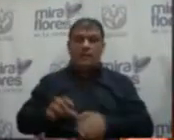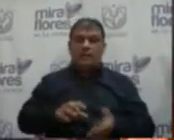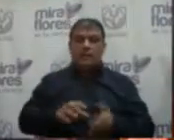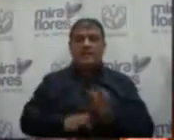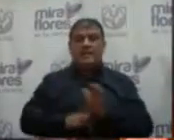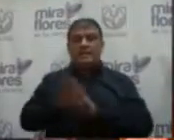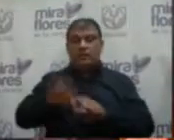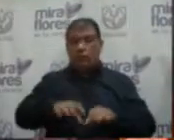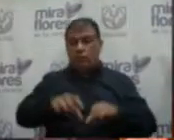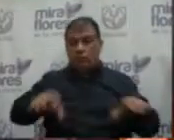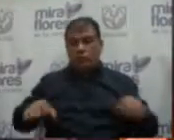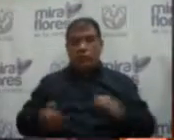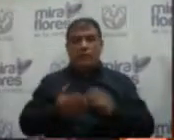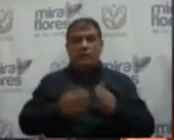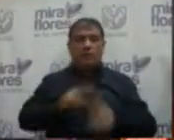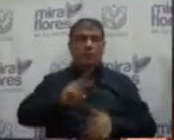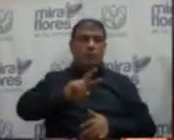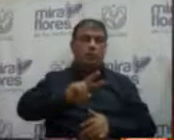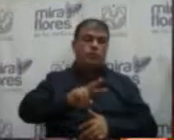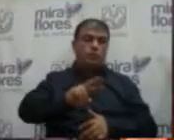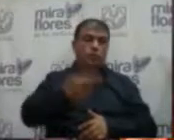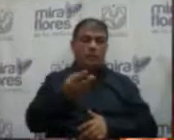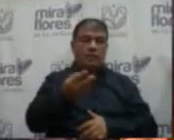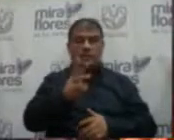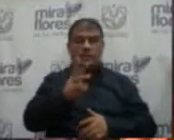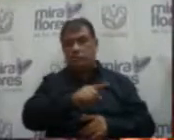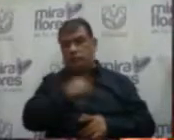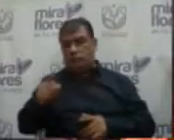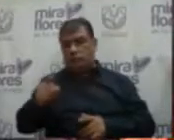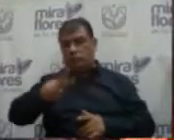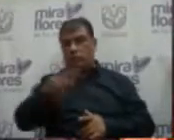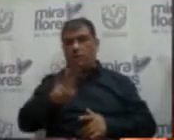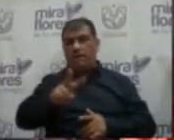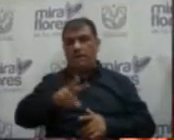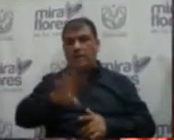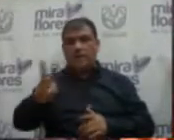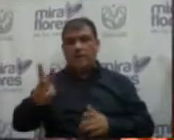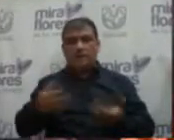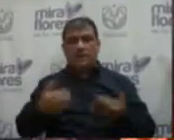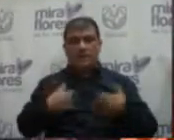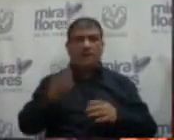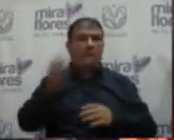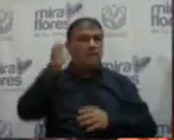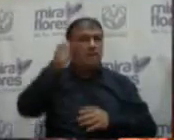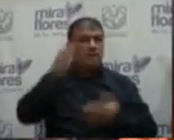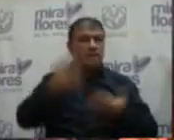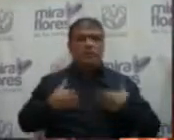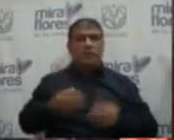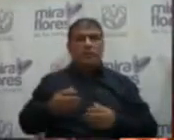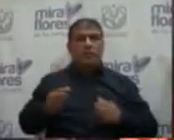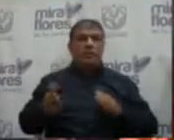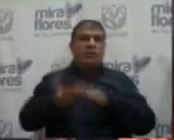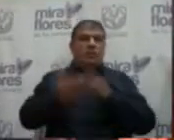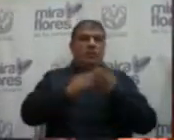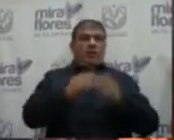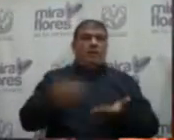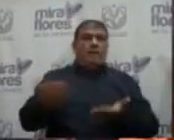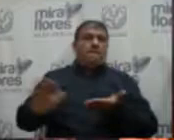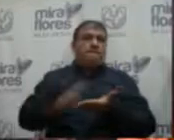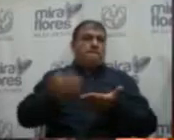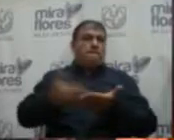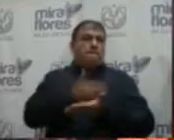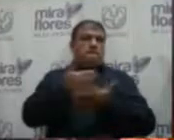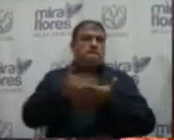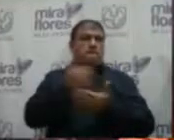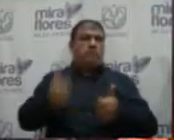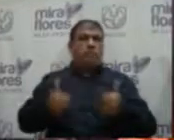del 2016 al 2026, para tener a Miraflores como una ciudad moderna, una